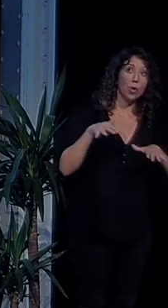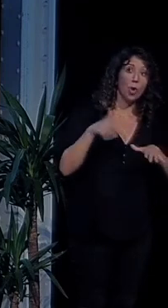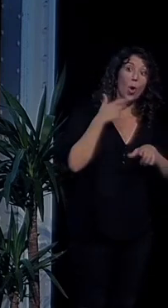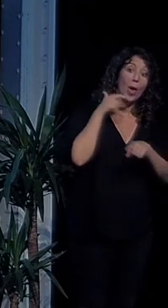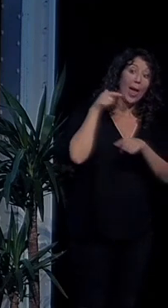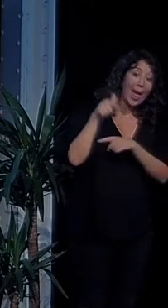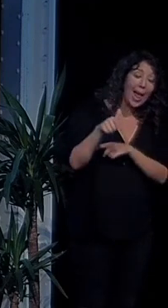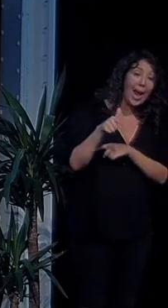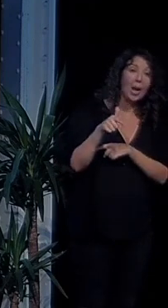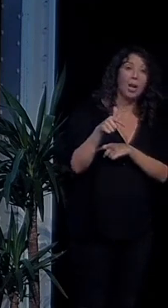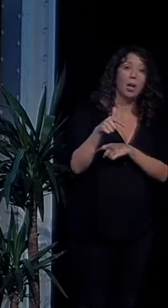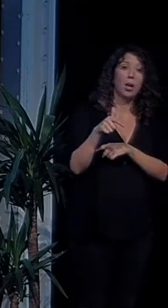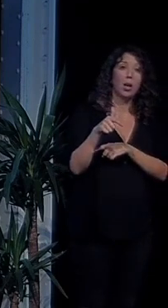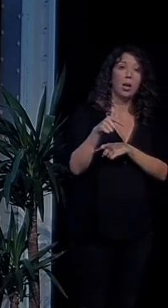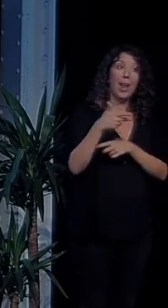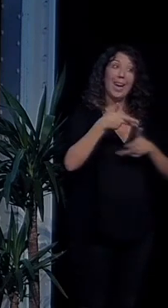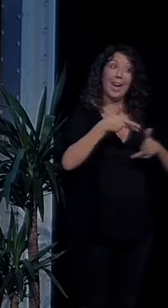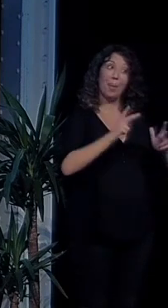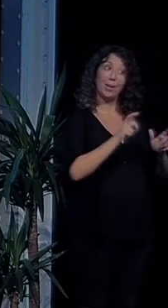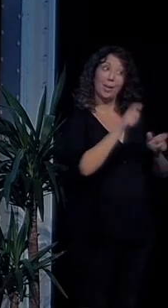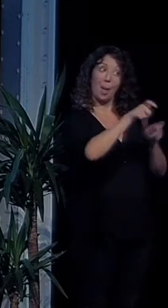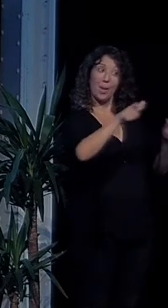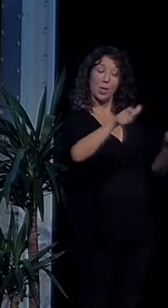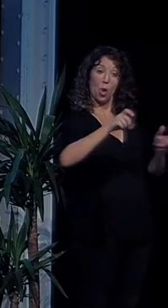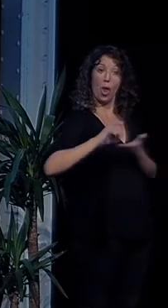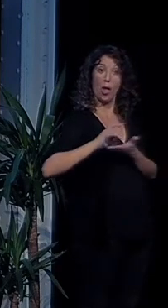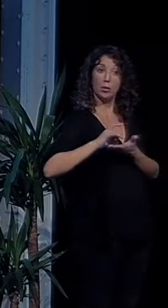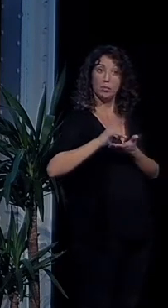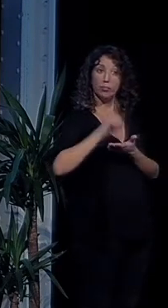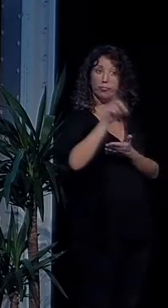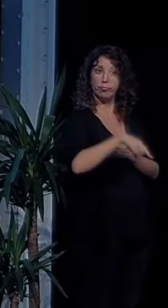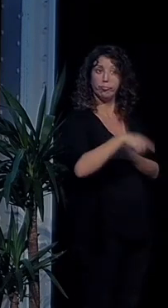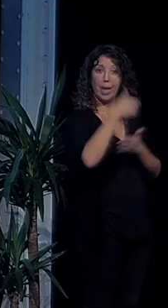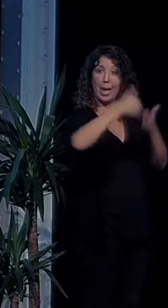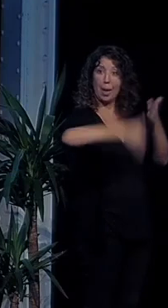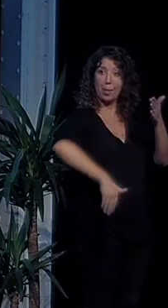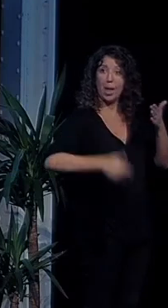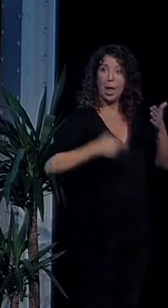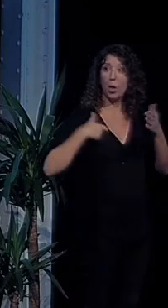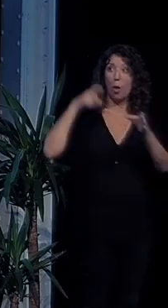le está negando su libertad a otras personas. O sea, no.